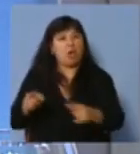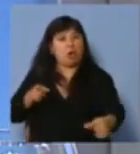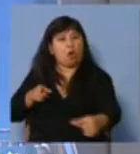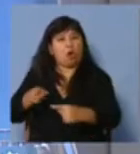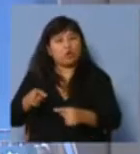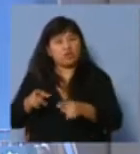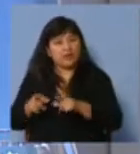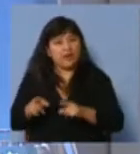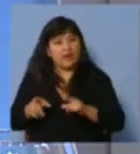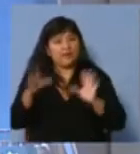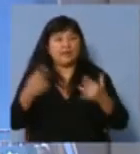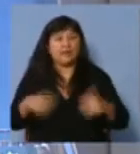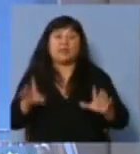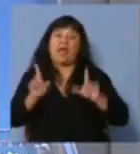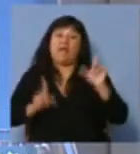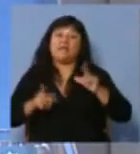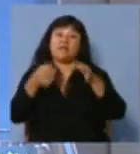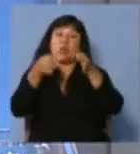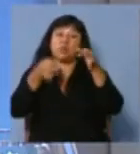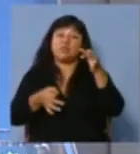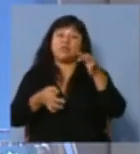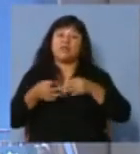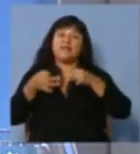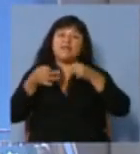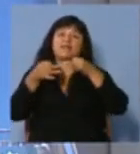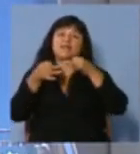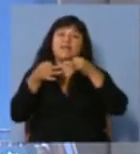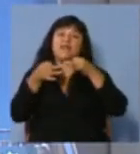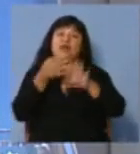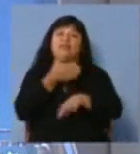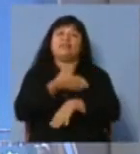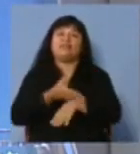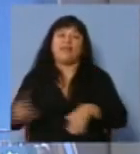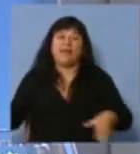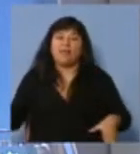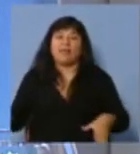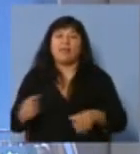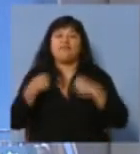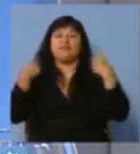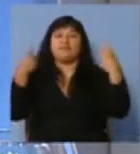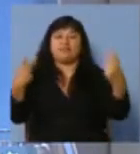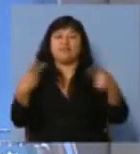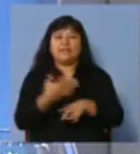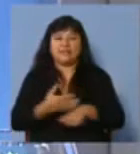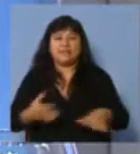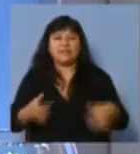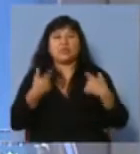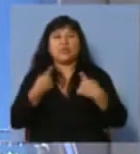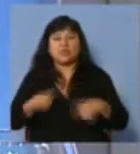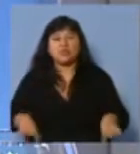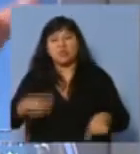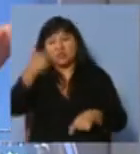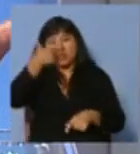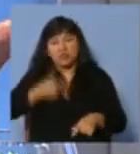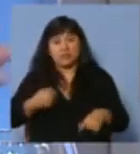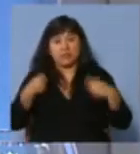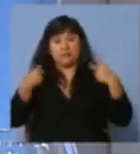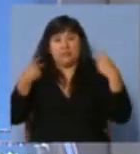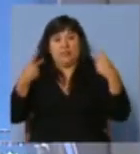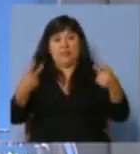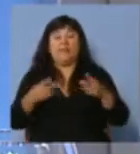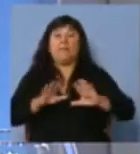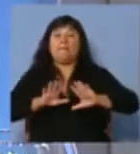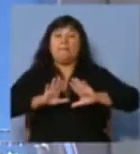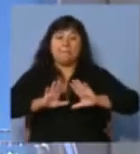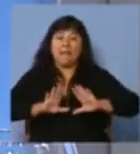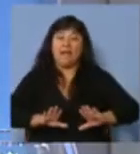que a veces la justicia llega tarde entonces nosotros tenemos que actuar inmediatamente para poder parar y si